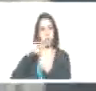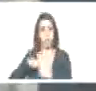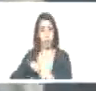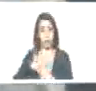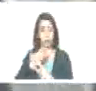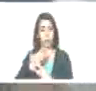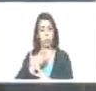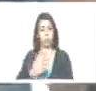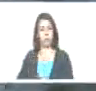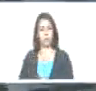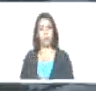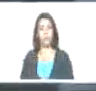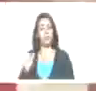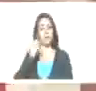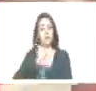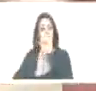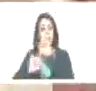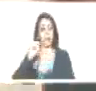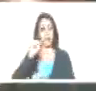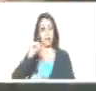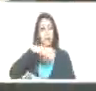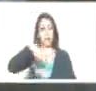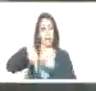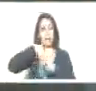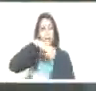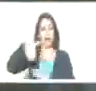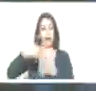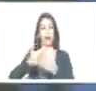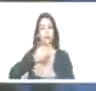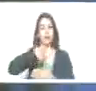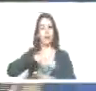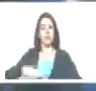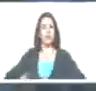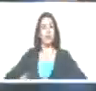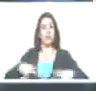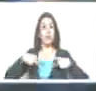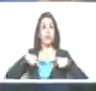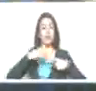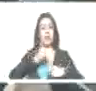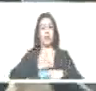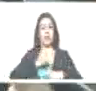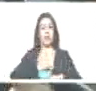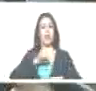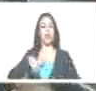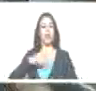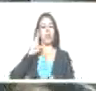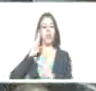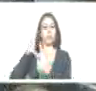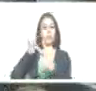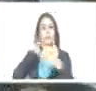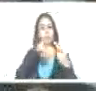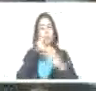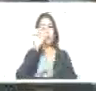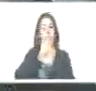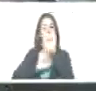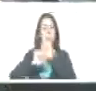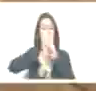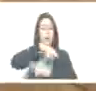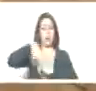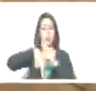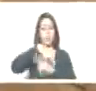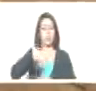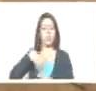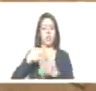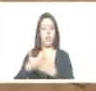y defender esta revolución hasta con nuestra vida misma. Nos podemos ver a la cara para defender esta revolución hasta las